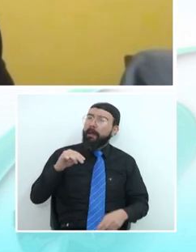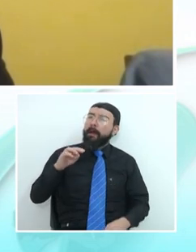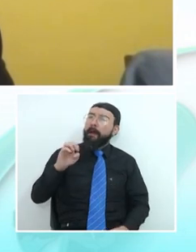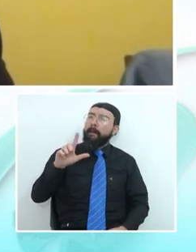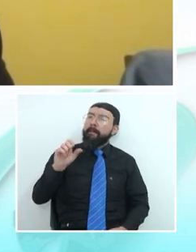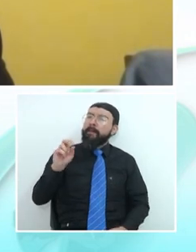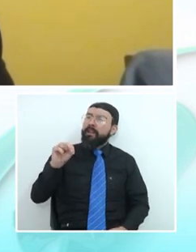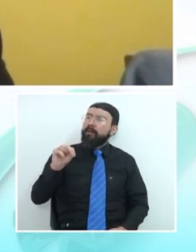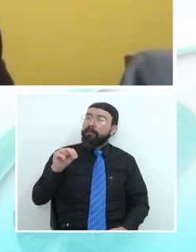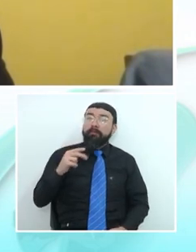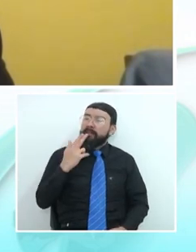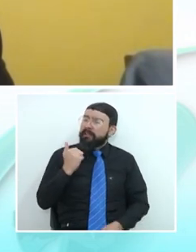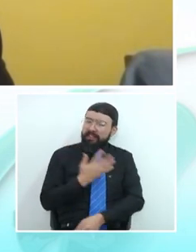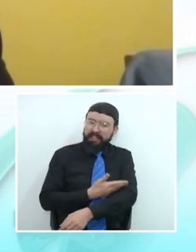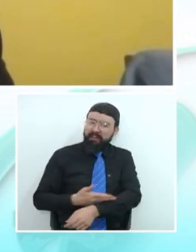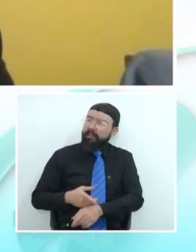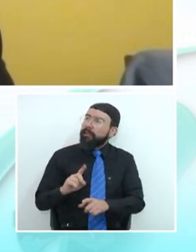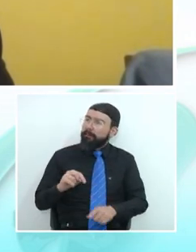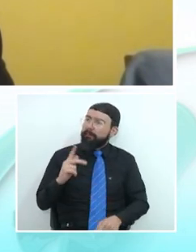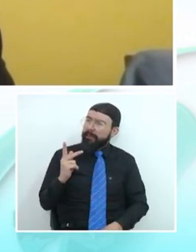en diabetes y el kiwi?